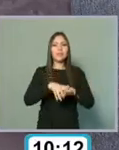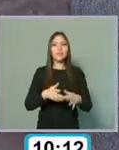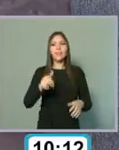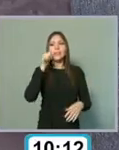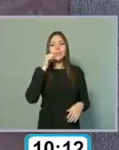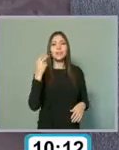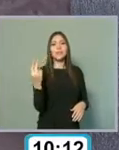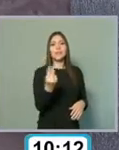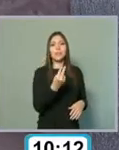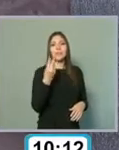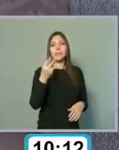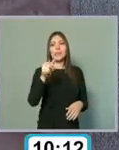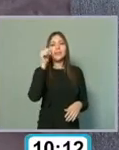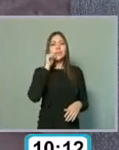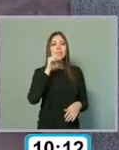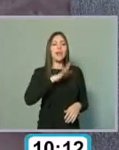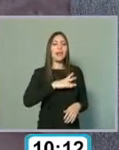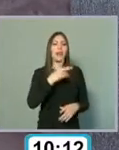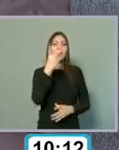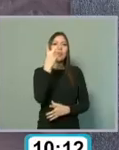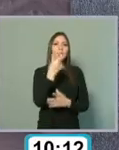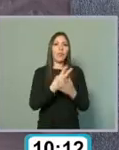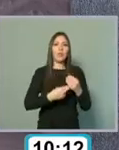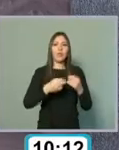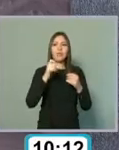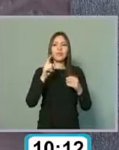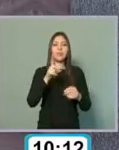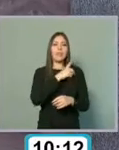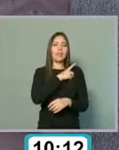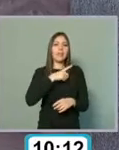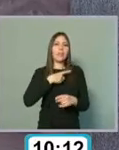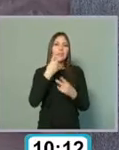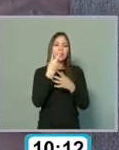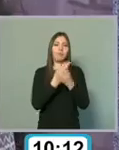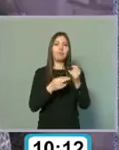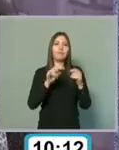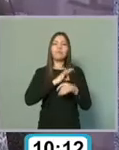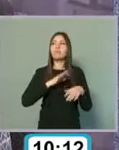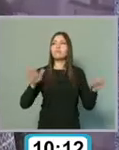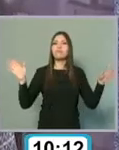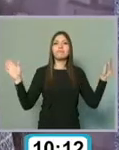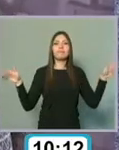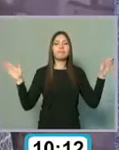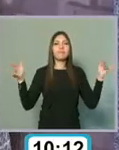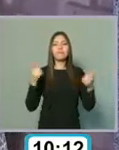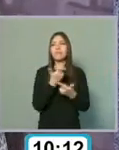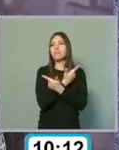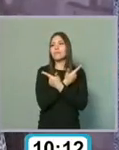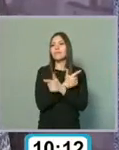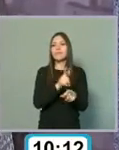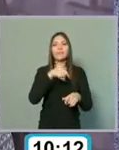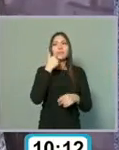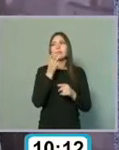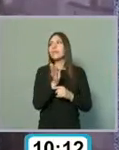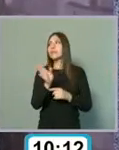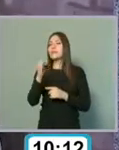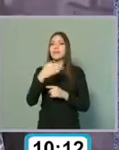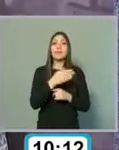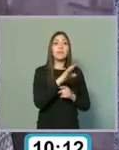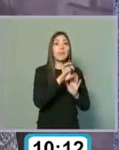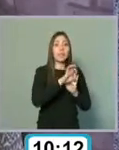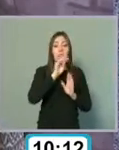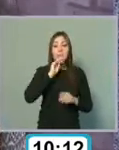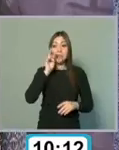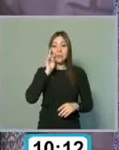con ella, ¿no? que tenía 2 alas enormes para Ajá. volar en la dirección que yo quisiera. Así que creo que estaría muy orgullosa